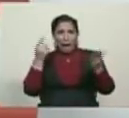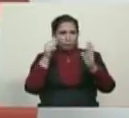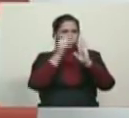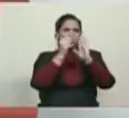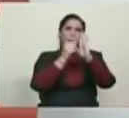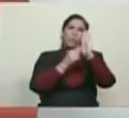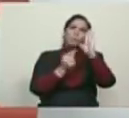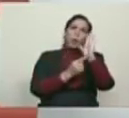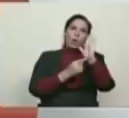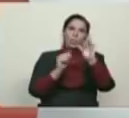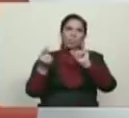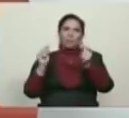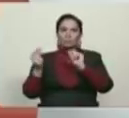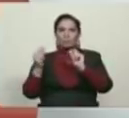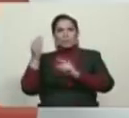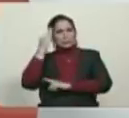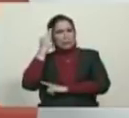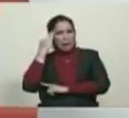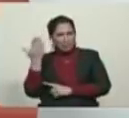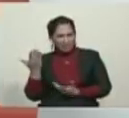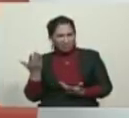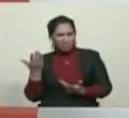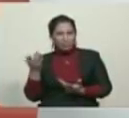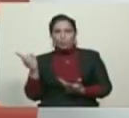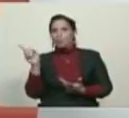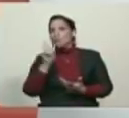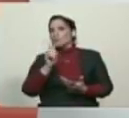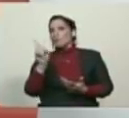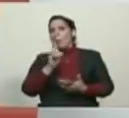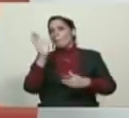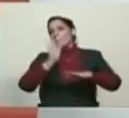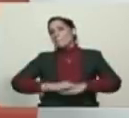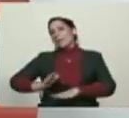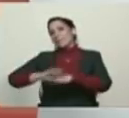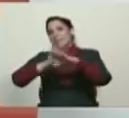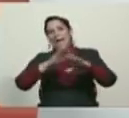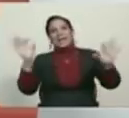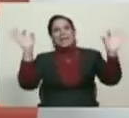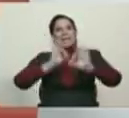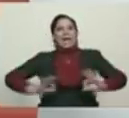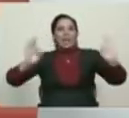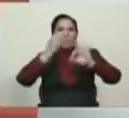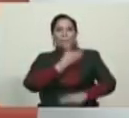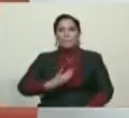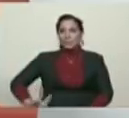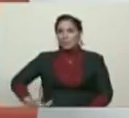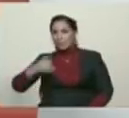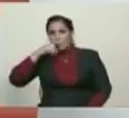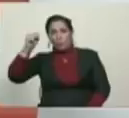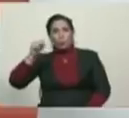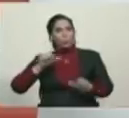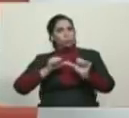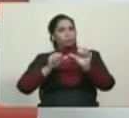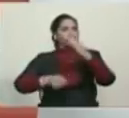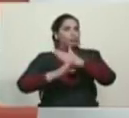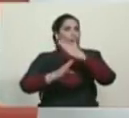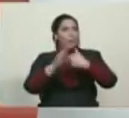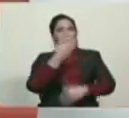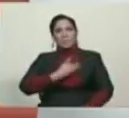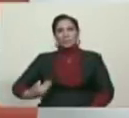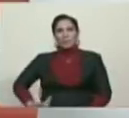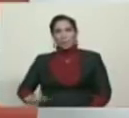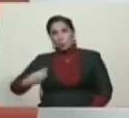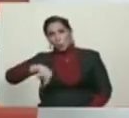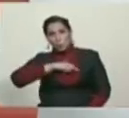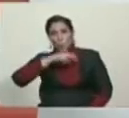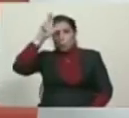aprobarlo. Y ¿sabes qué? No va a pasar nada. Nicolás Maduro seguirá siendo presidente de la República. Si nosotros aprobamos en la